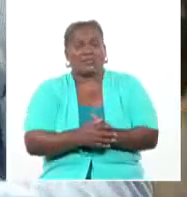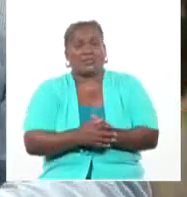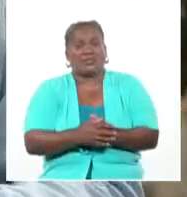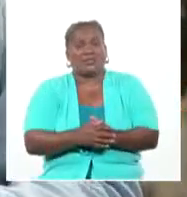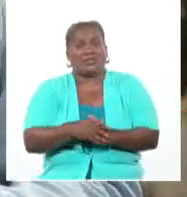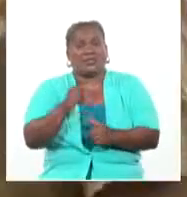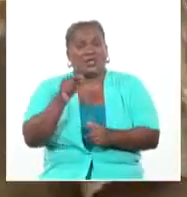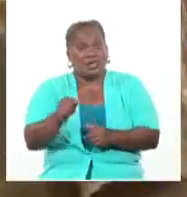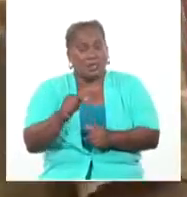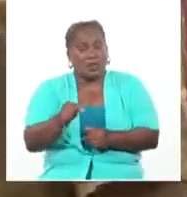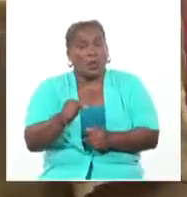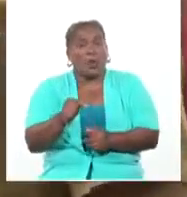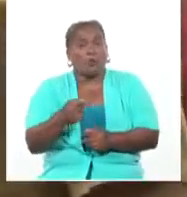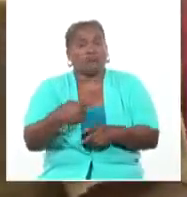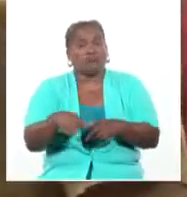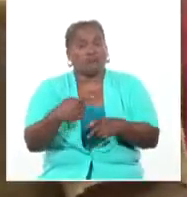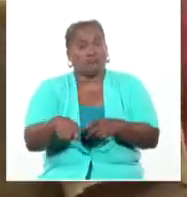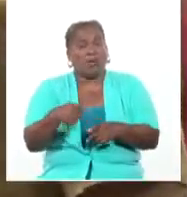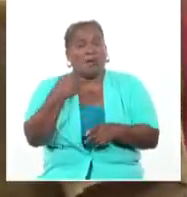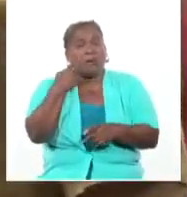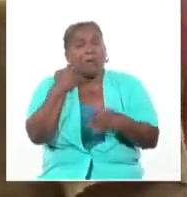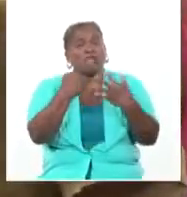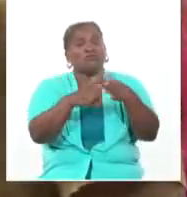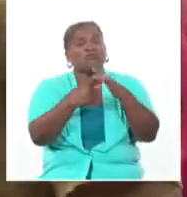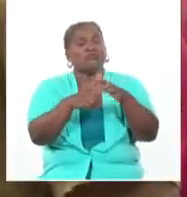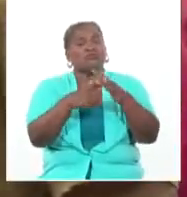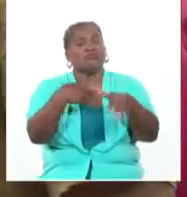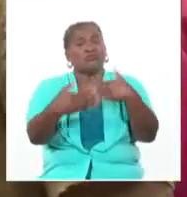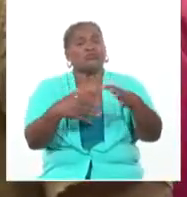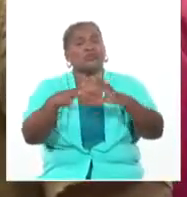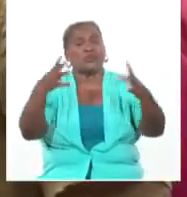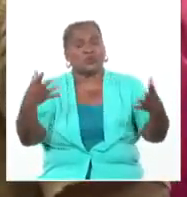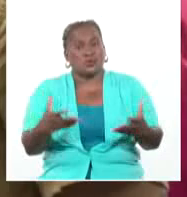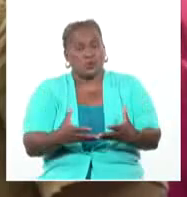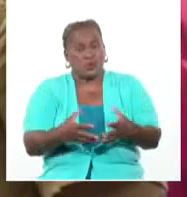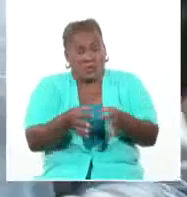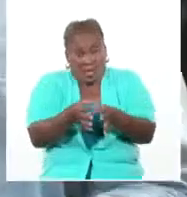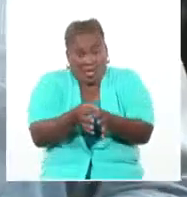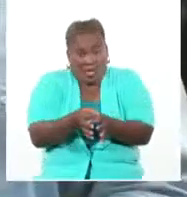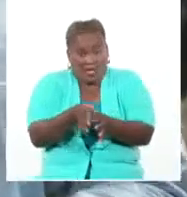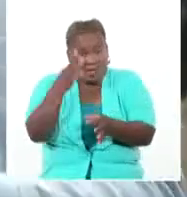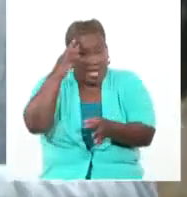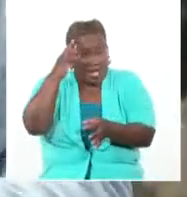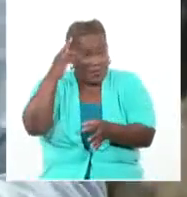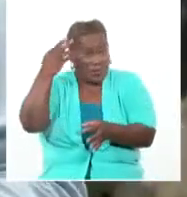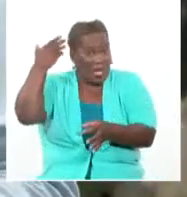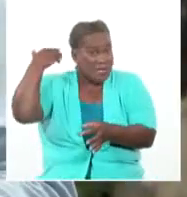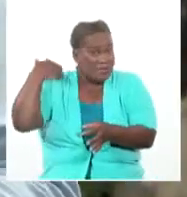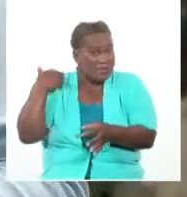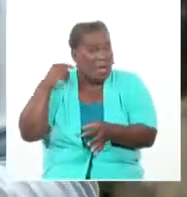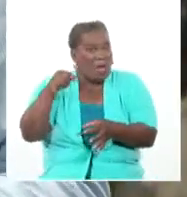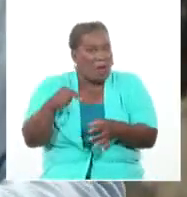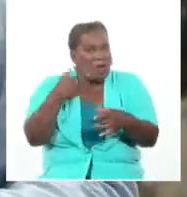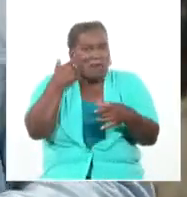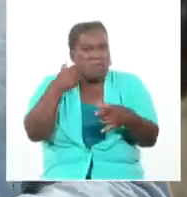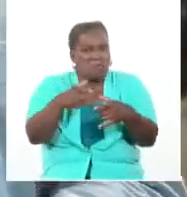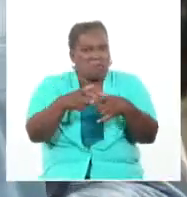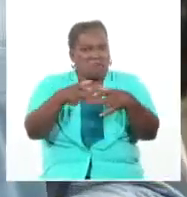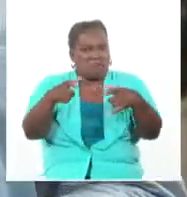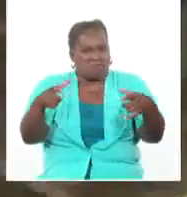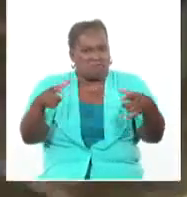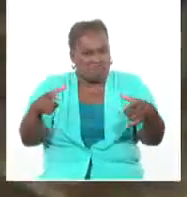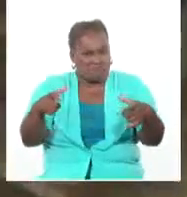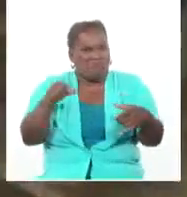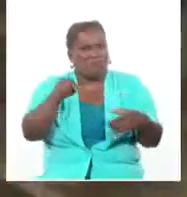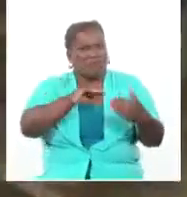enorme vocación por encontrar solución a los problemas del mundo, se ha consolidado en este encuentro que ha tenido un nivel altísimo